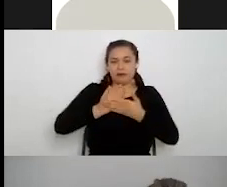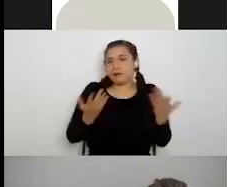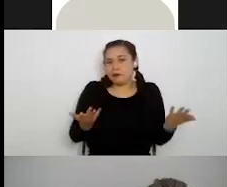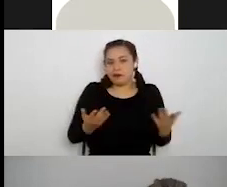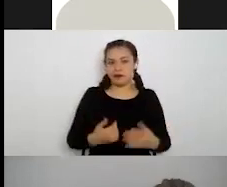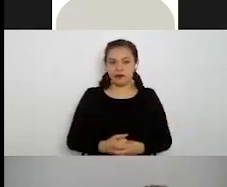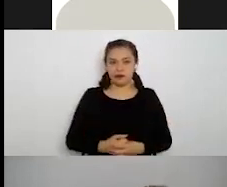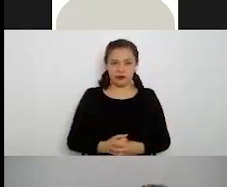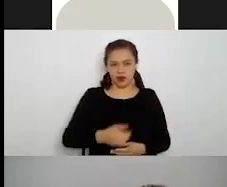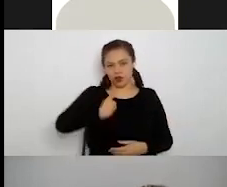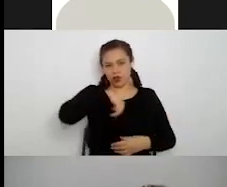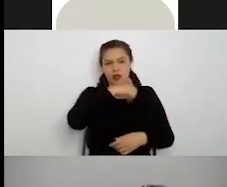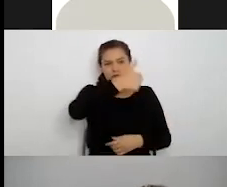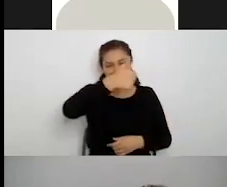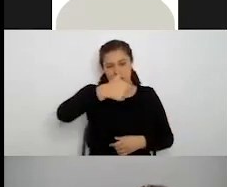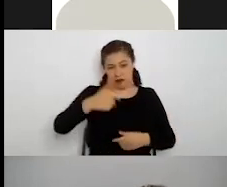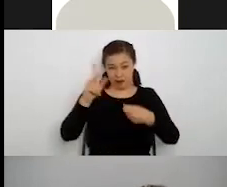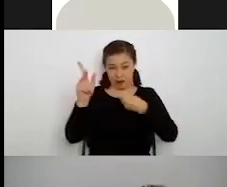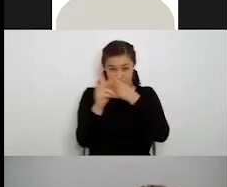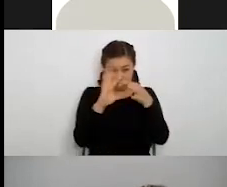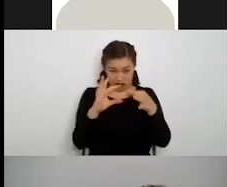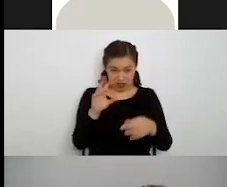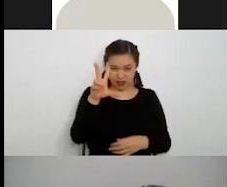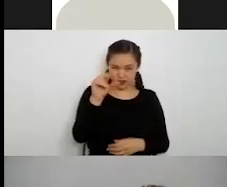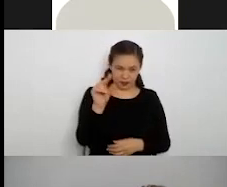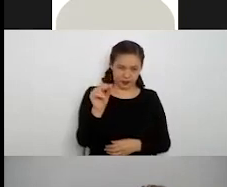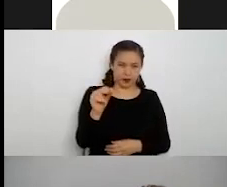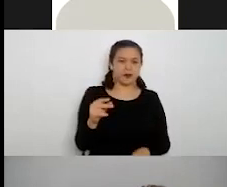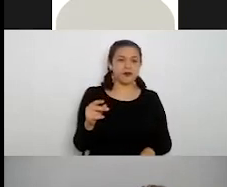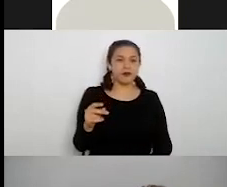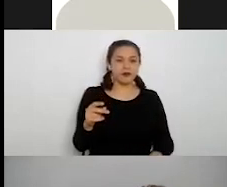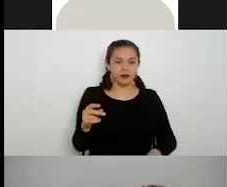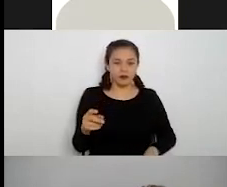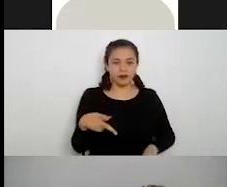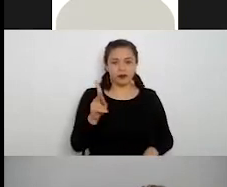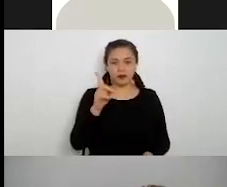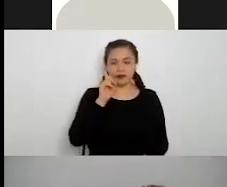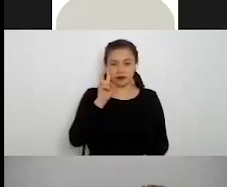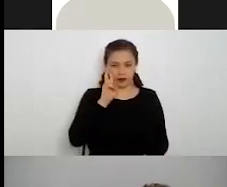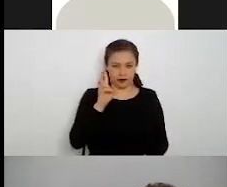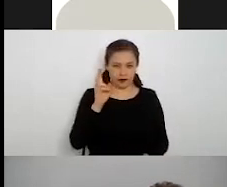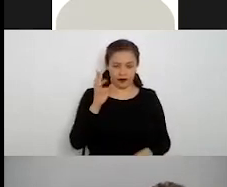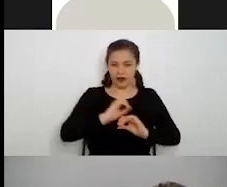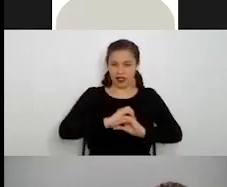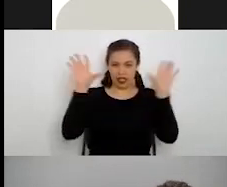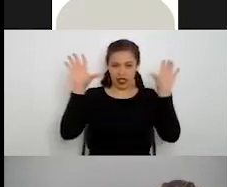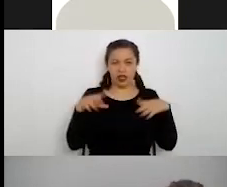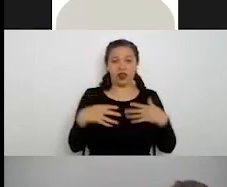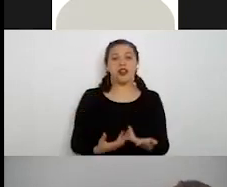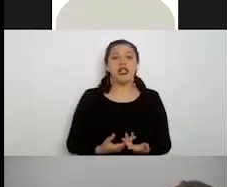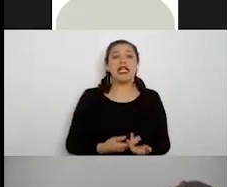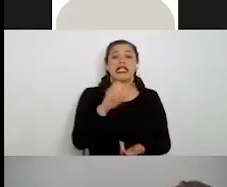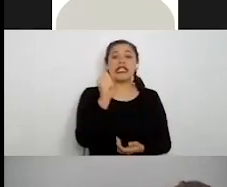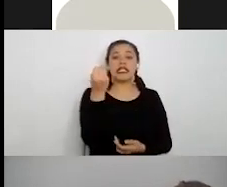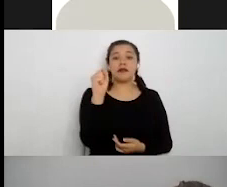nos vamos a ir con cada país, pero sí, por ejemplo, es muy evidente que el pronóstico que se tenía en septiembre